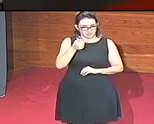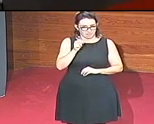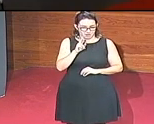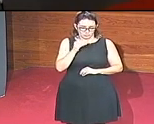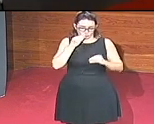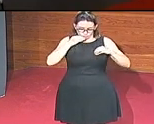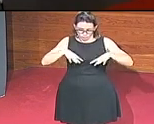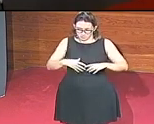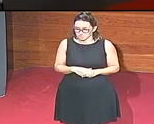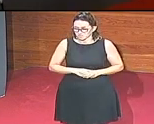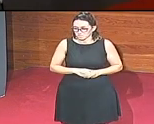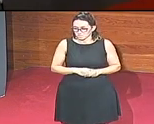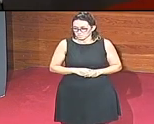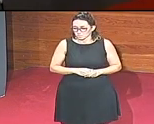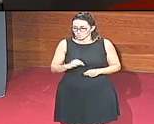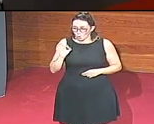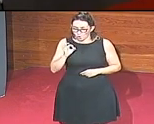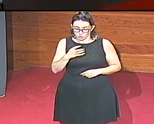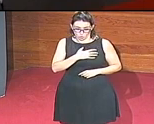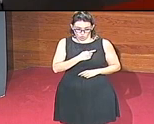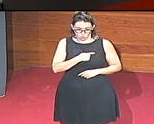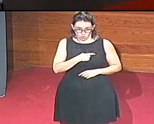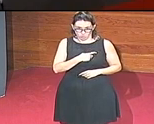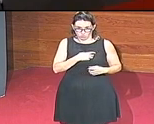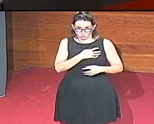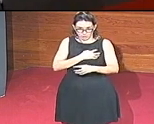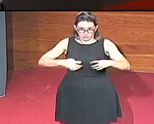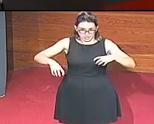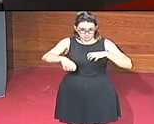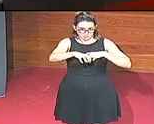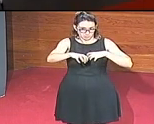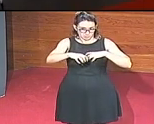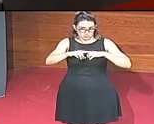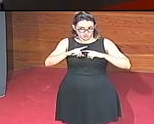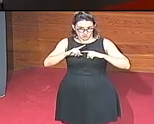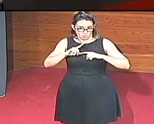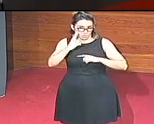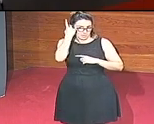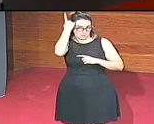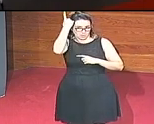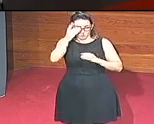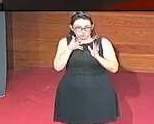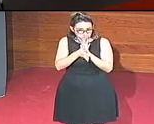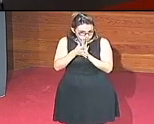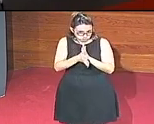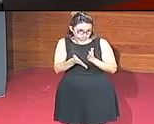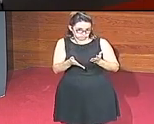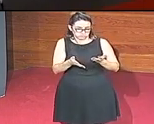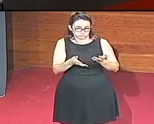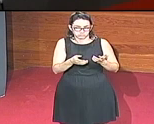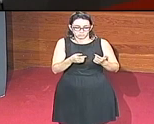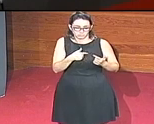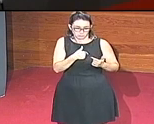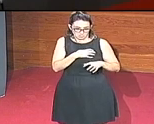o contar cómo fue el primer trasplante de corazón al final el primer trasplante de corazón lo puedes limitar a un solo un gráfico